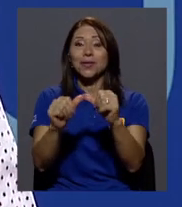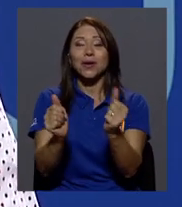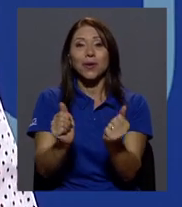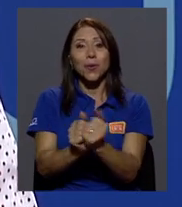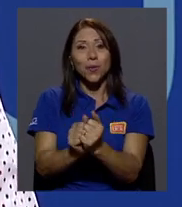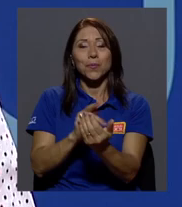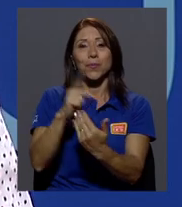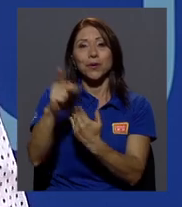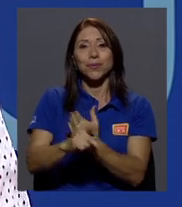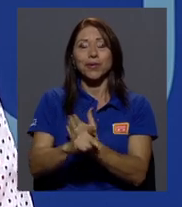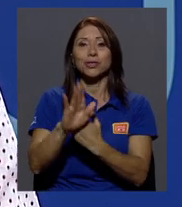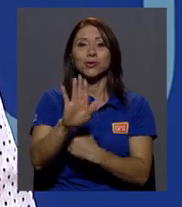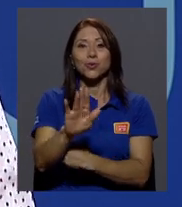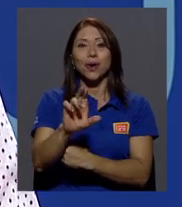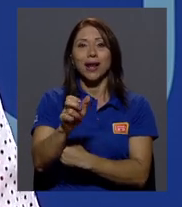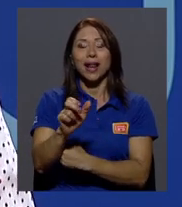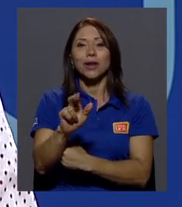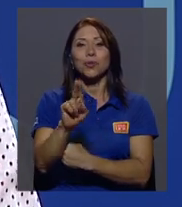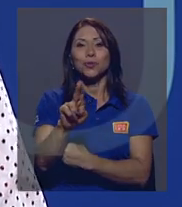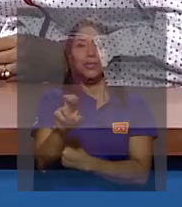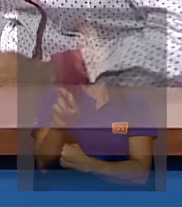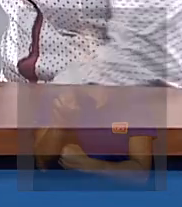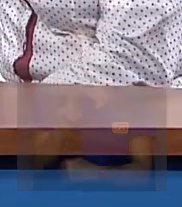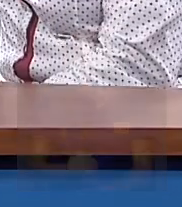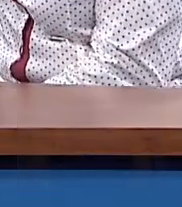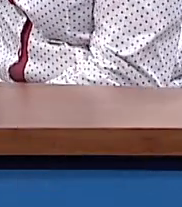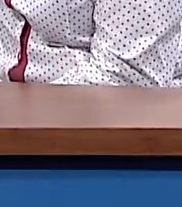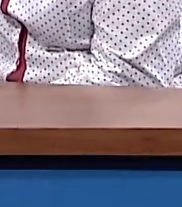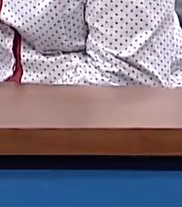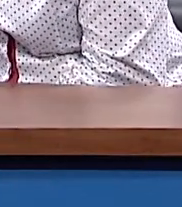compañía de la programación de su canal user